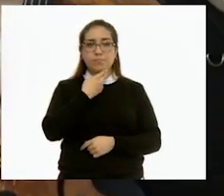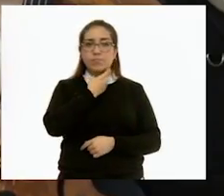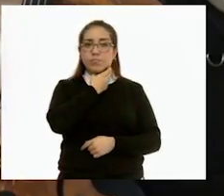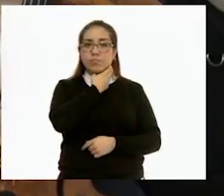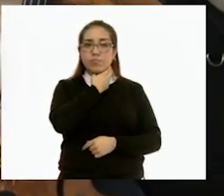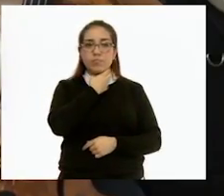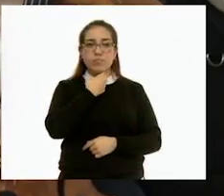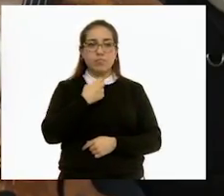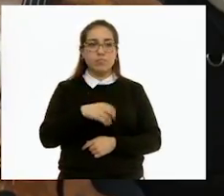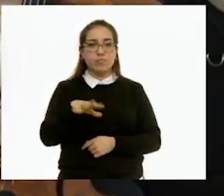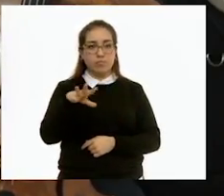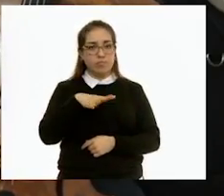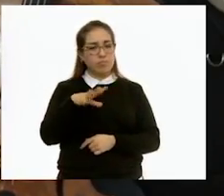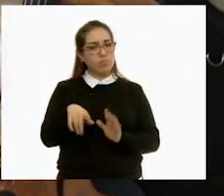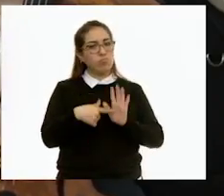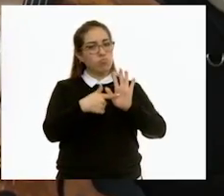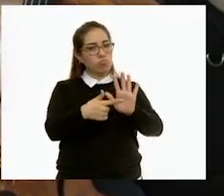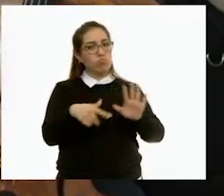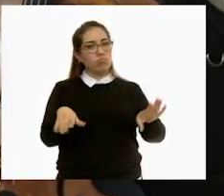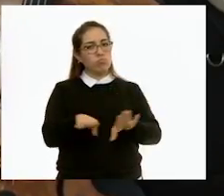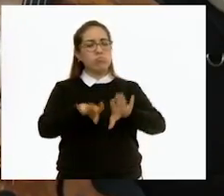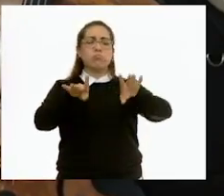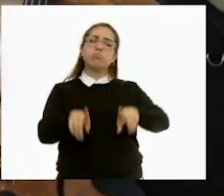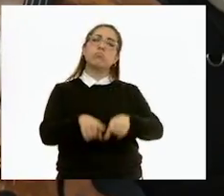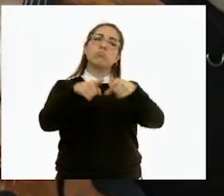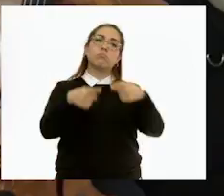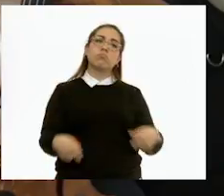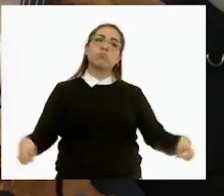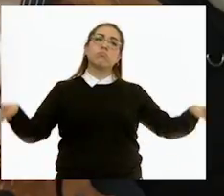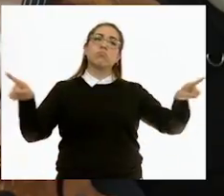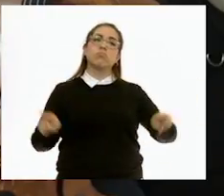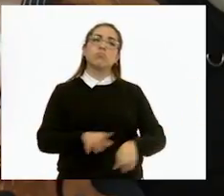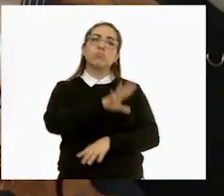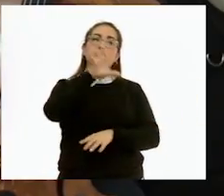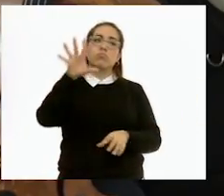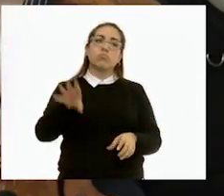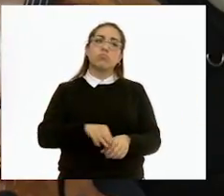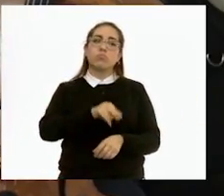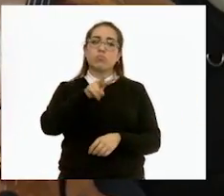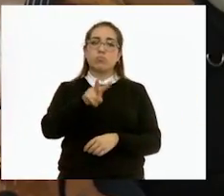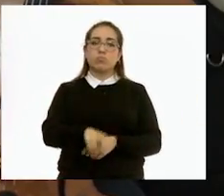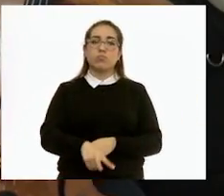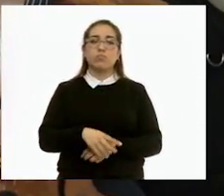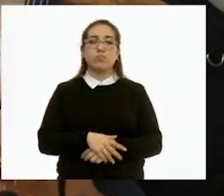se muestra en su plena capacidad armónica y melódica.